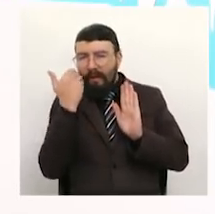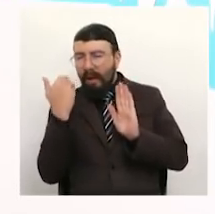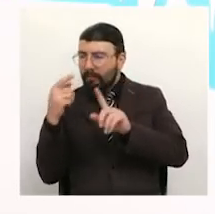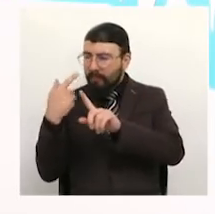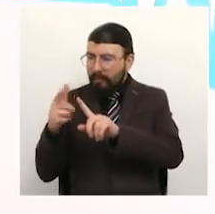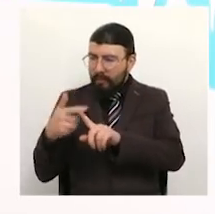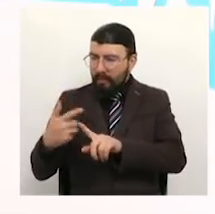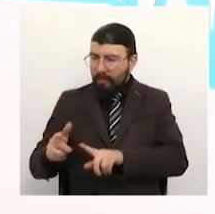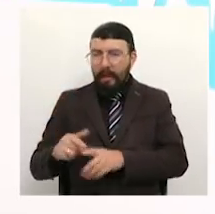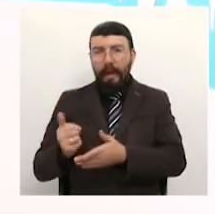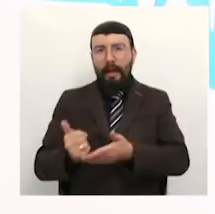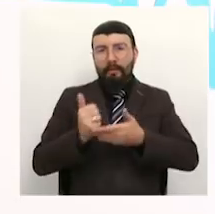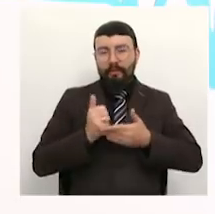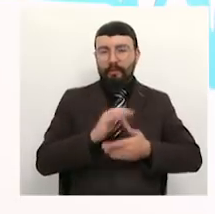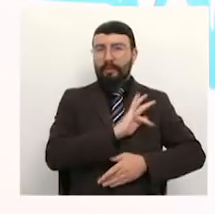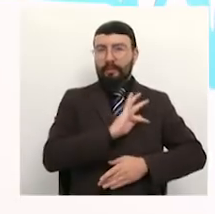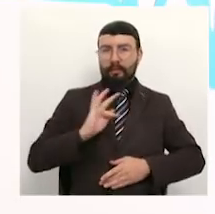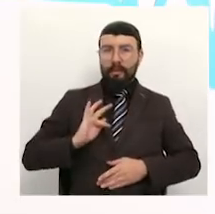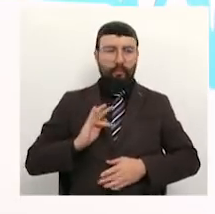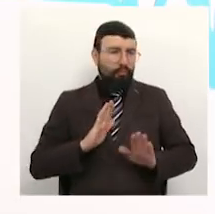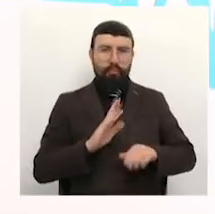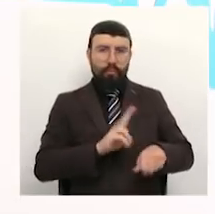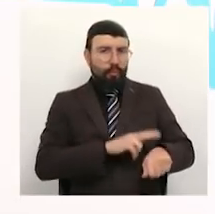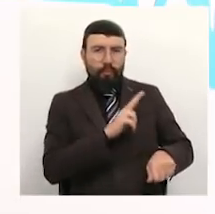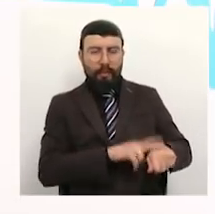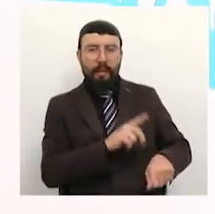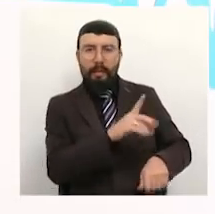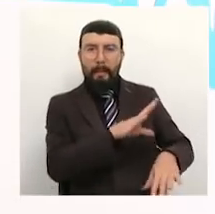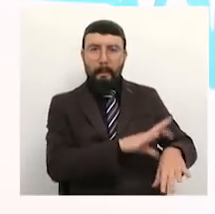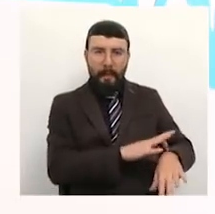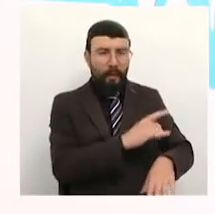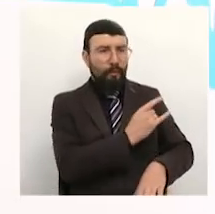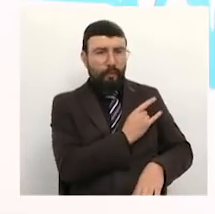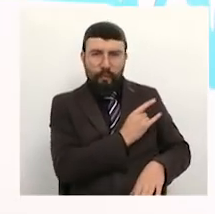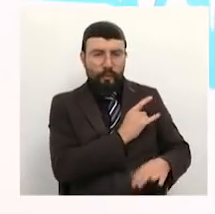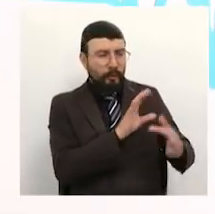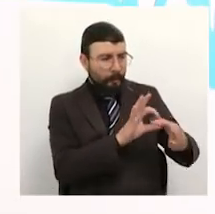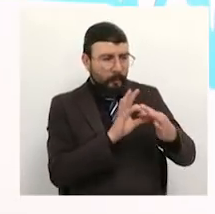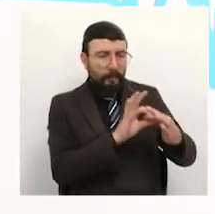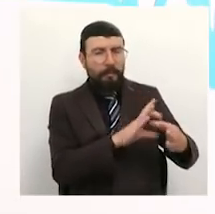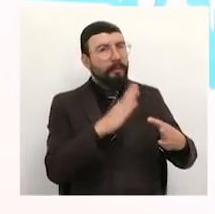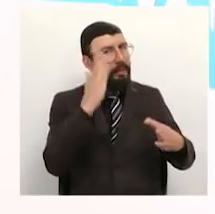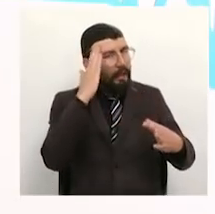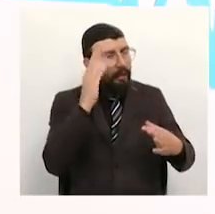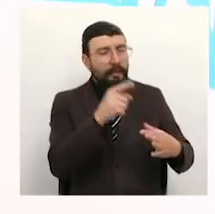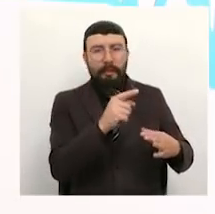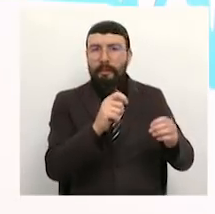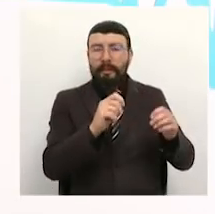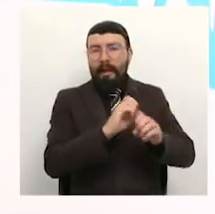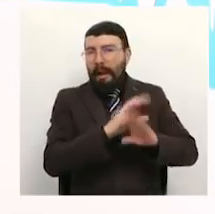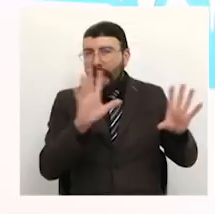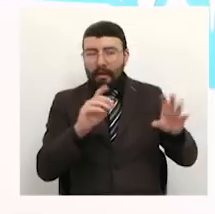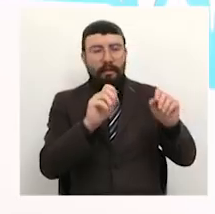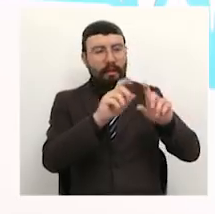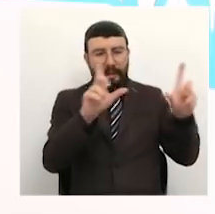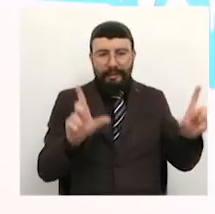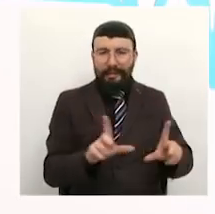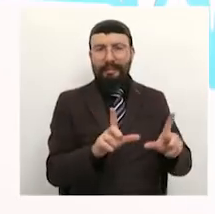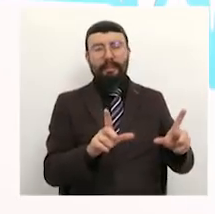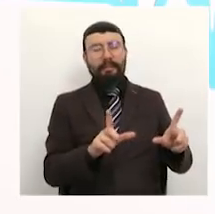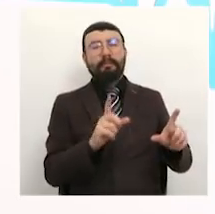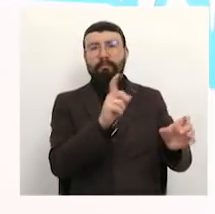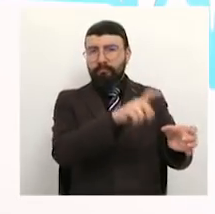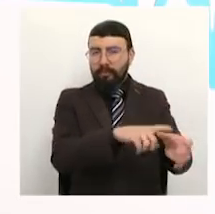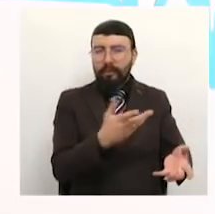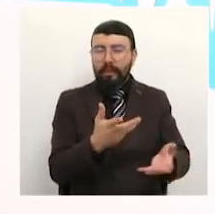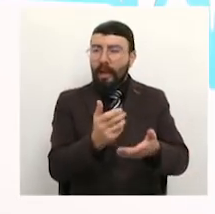no dejamos de ser médicos ortodoxos tenemos claro la medicina los exámenes tenemos claros las